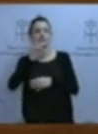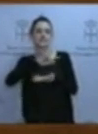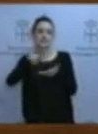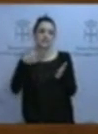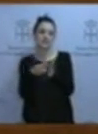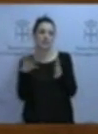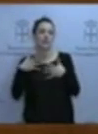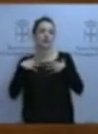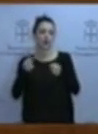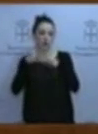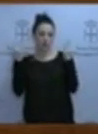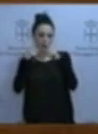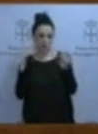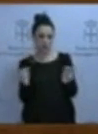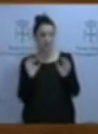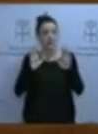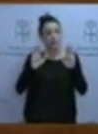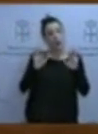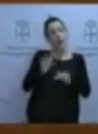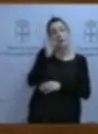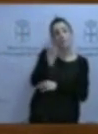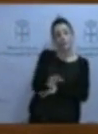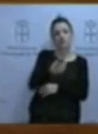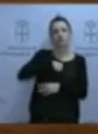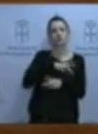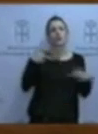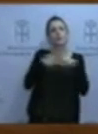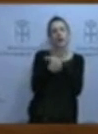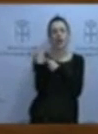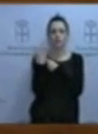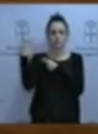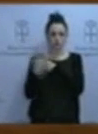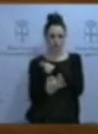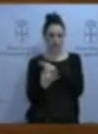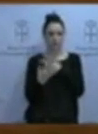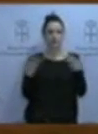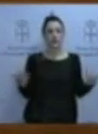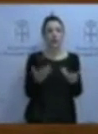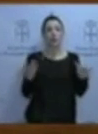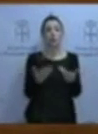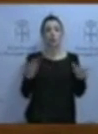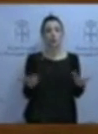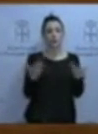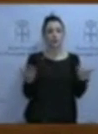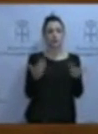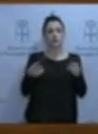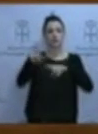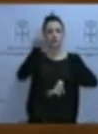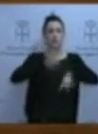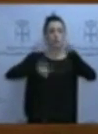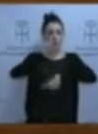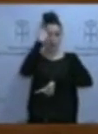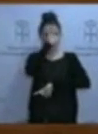Y de esta manera, precisamente, lo que hay que evitar es una eugenesia científica, y es decir,